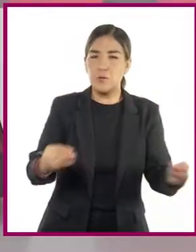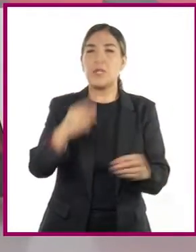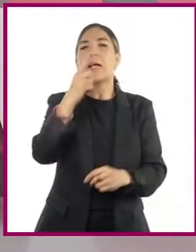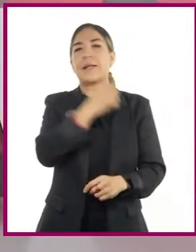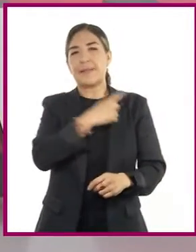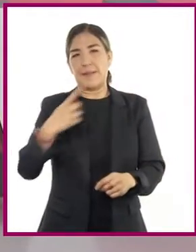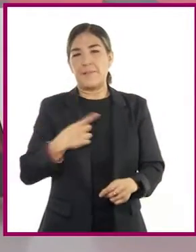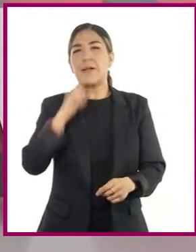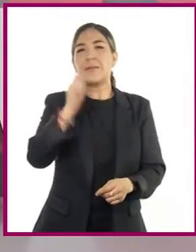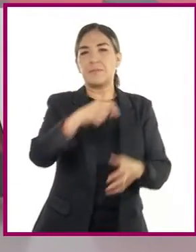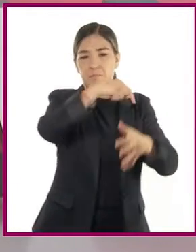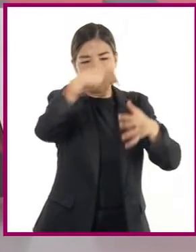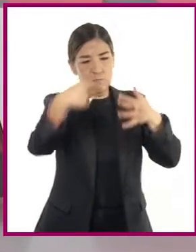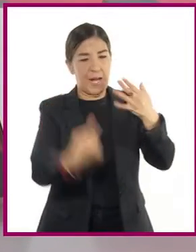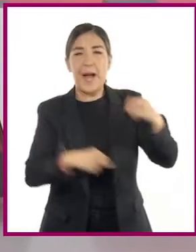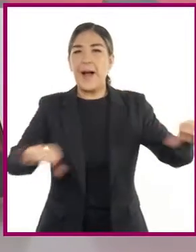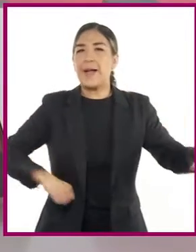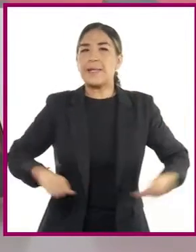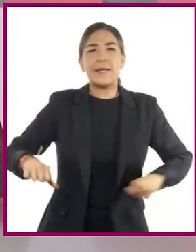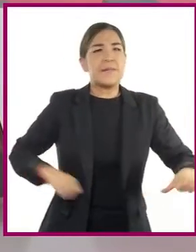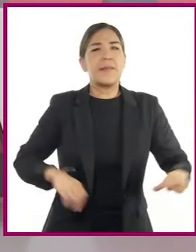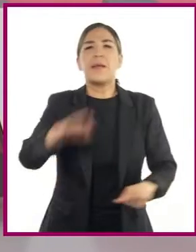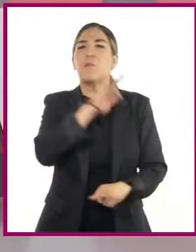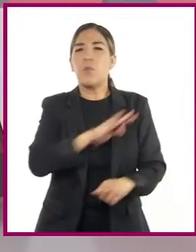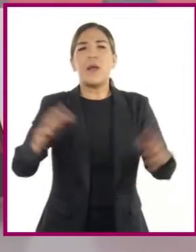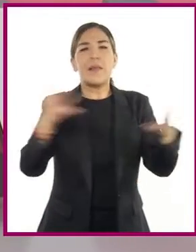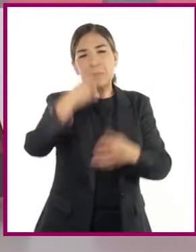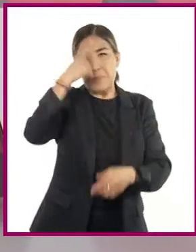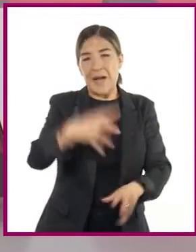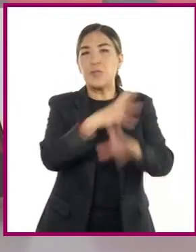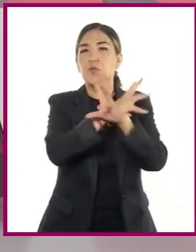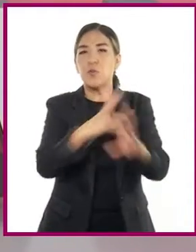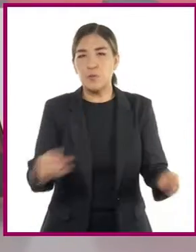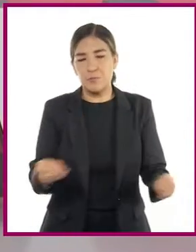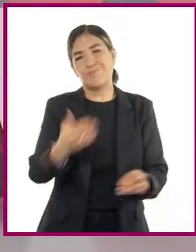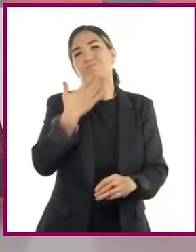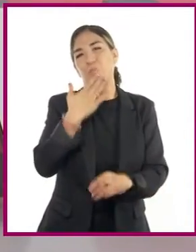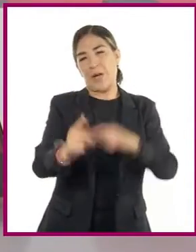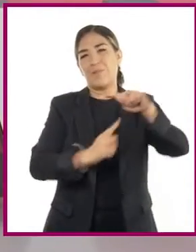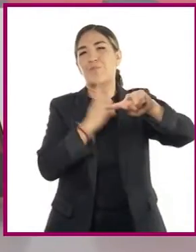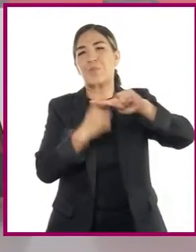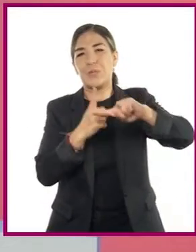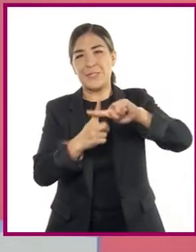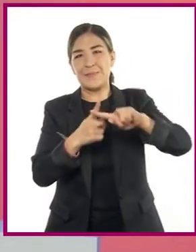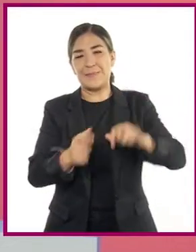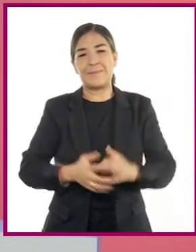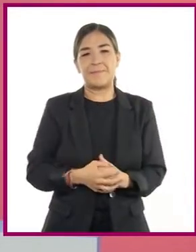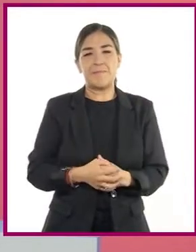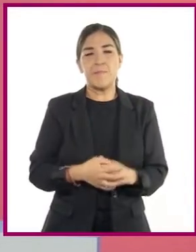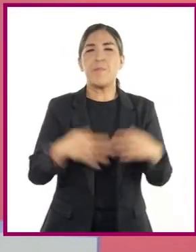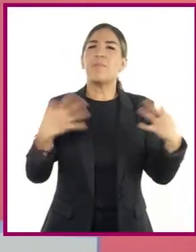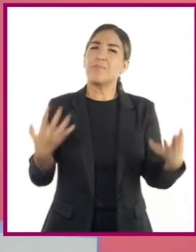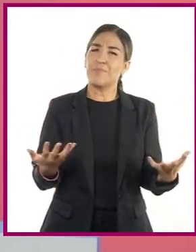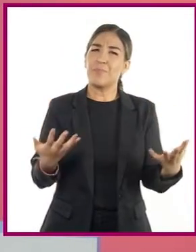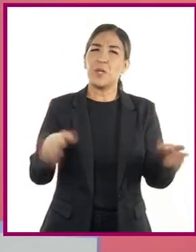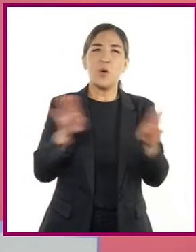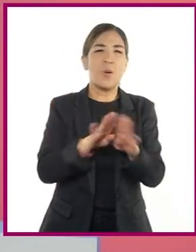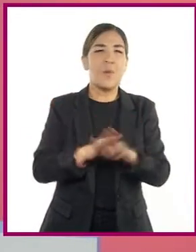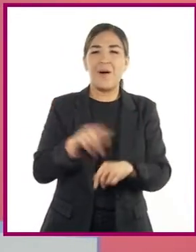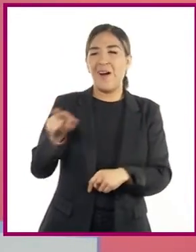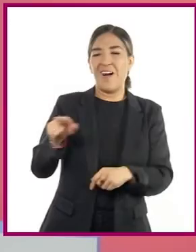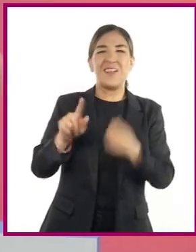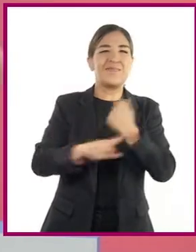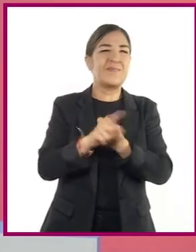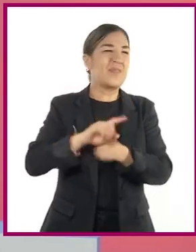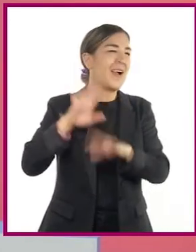realizar todas las acciones posibles para que se solucione de la mejor manera posible. O sea, no